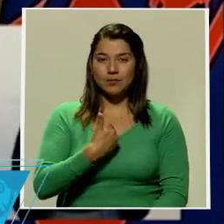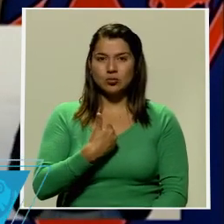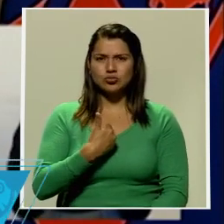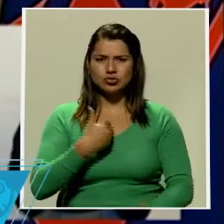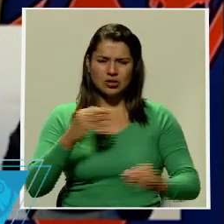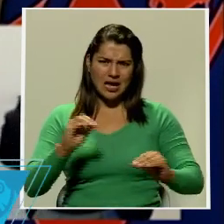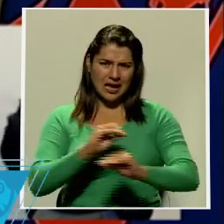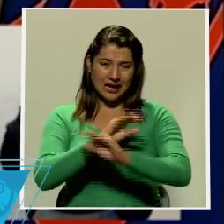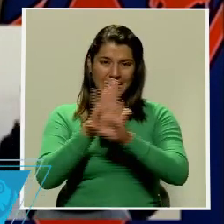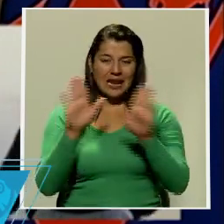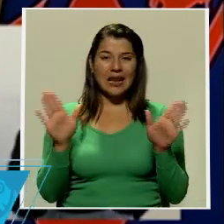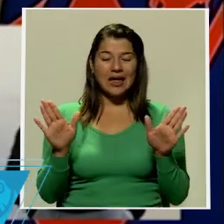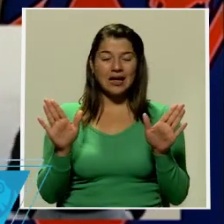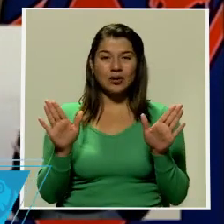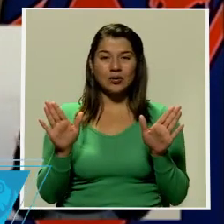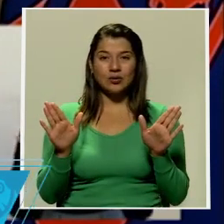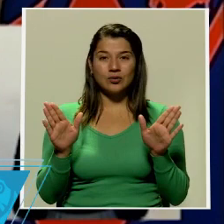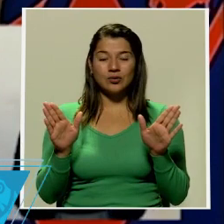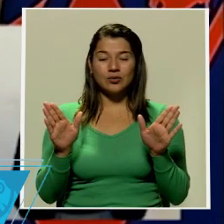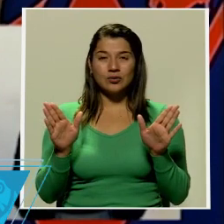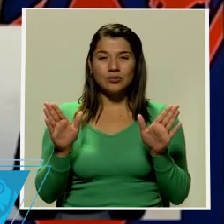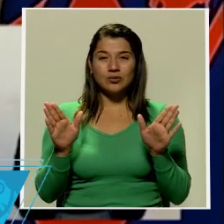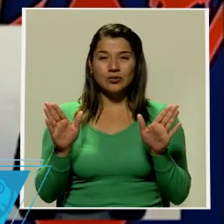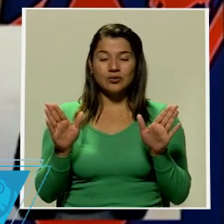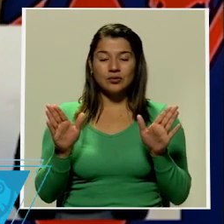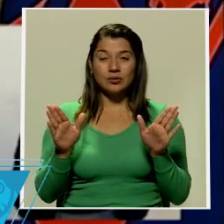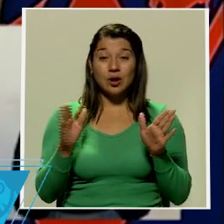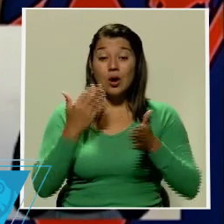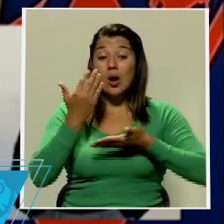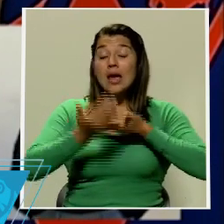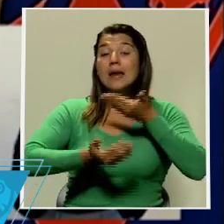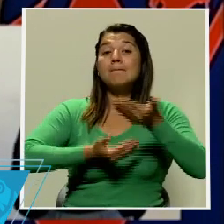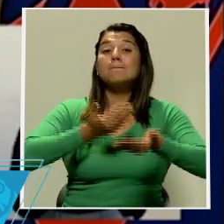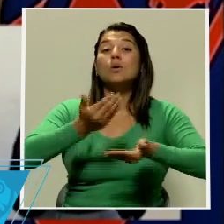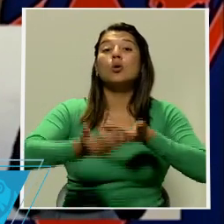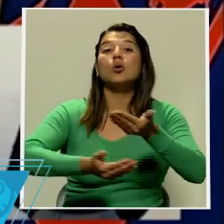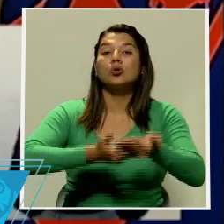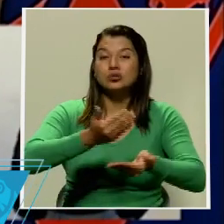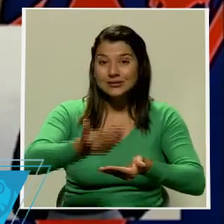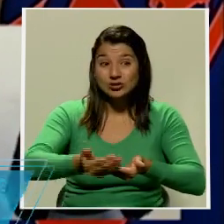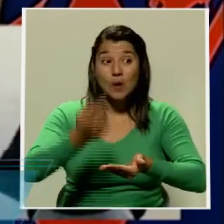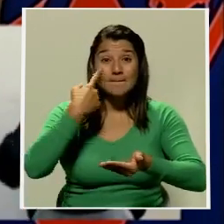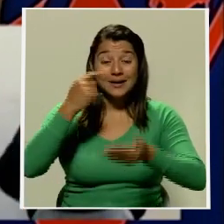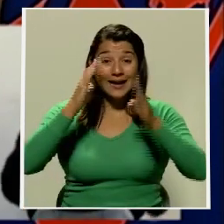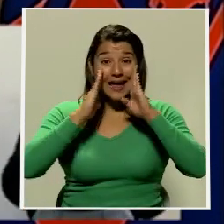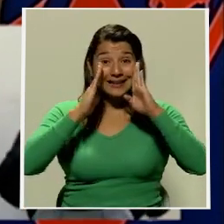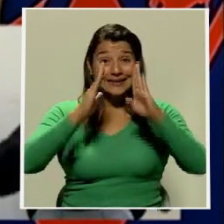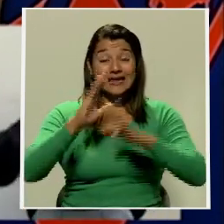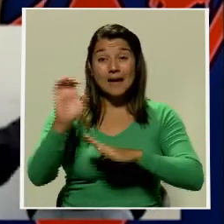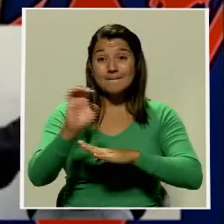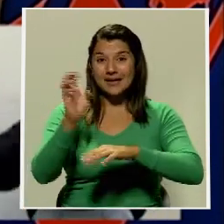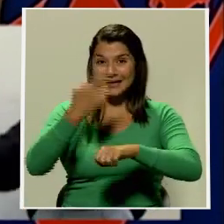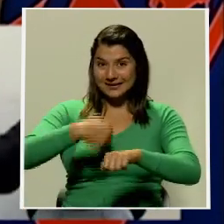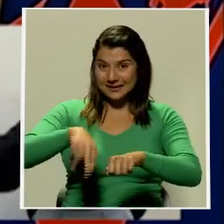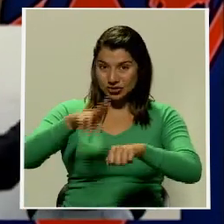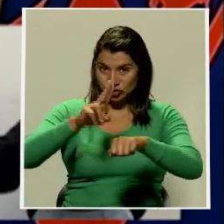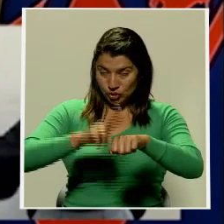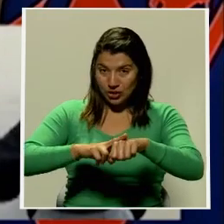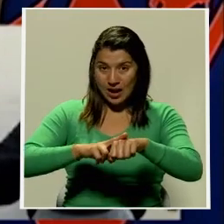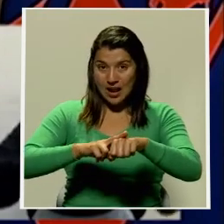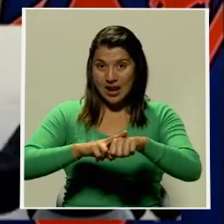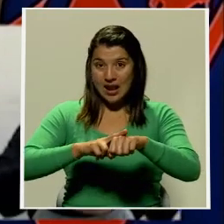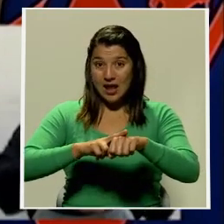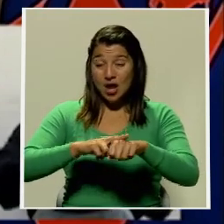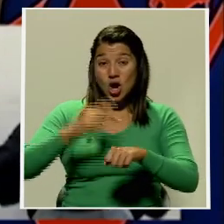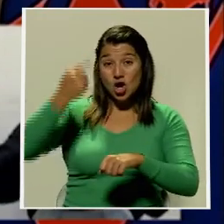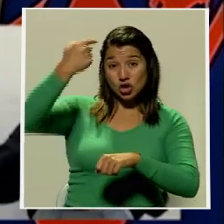claridad en todo caso que el proceso de atención de una emergencia nacional nos obliga a hacer